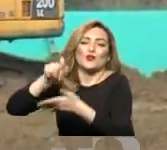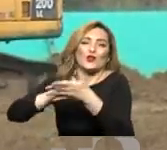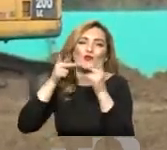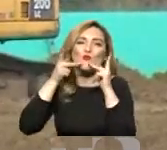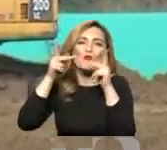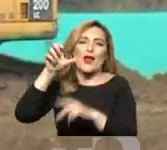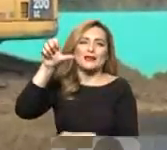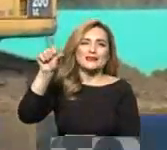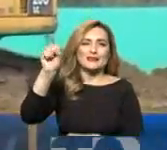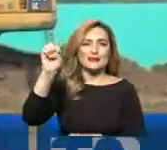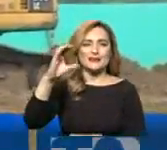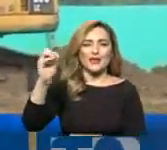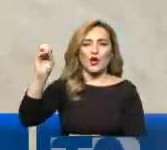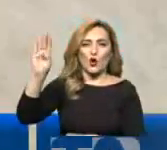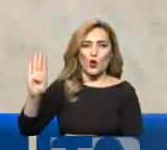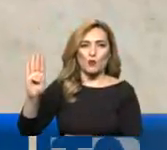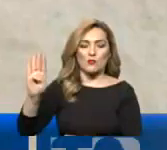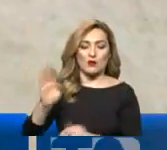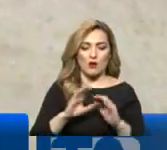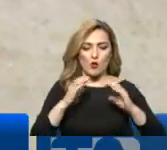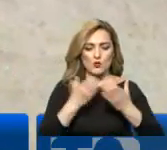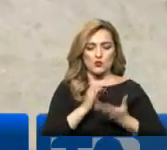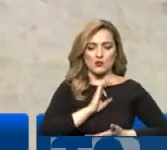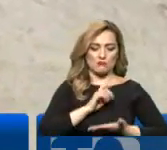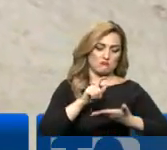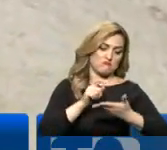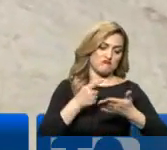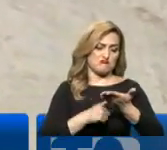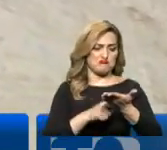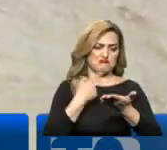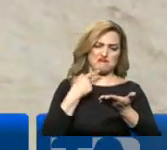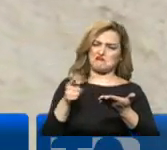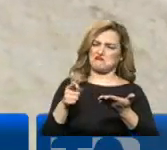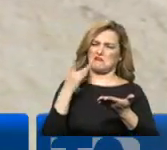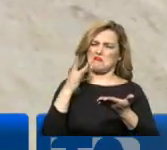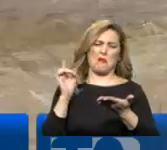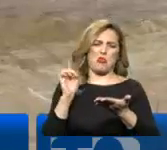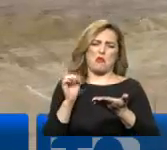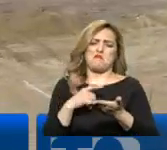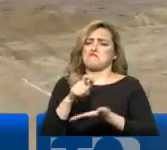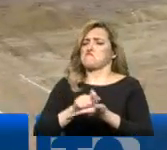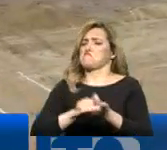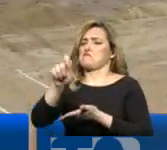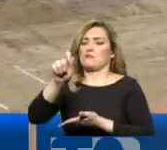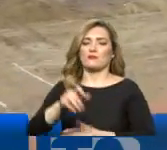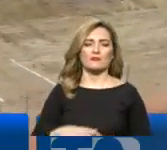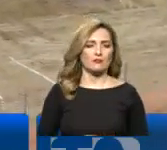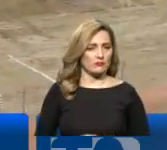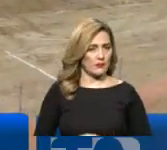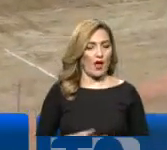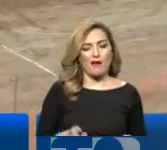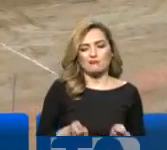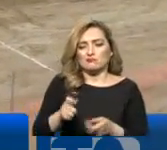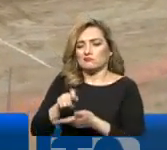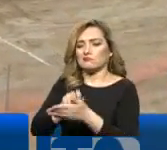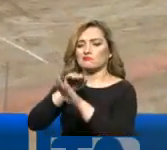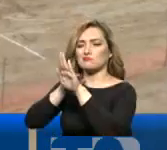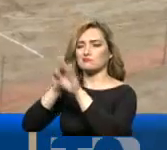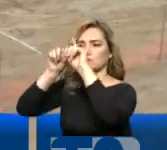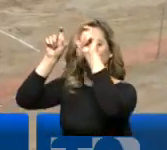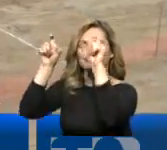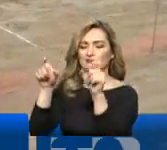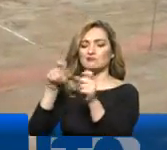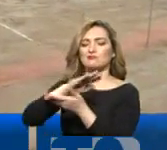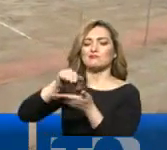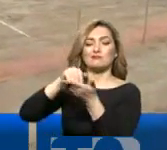estas anomalías no llamaron la atención de la Comisión Técnica, y el contrato fue entregado al consorcio Pedernales Manabí, que tenía hasta el 4 de